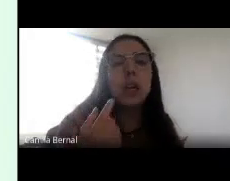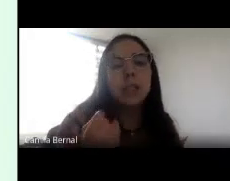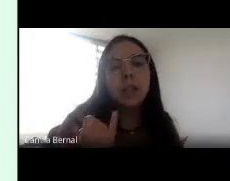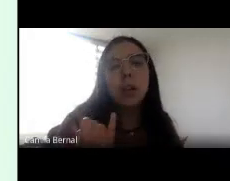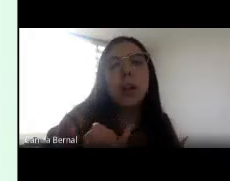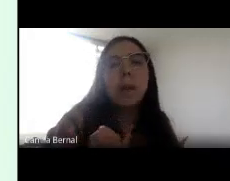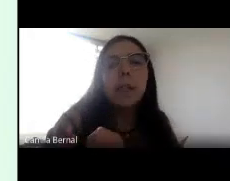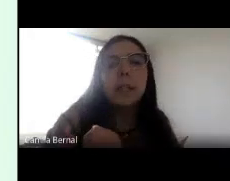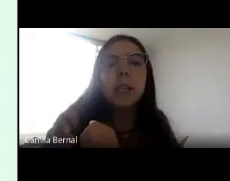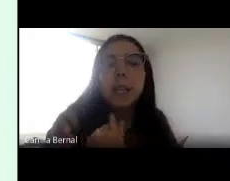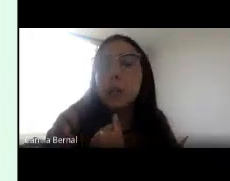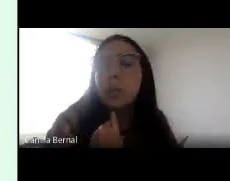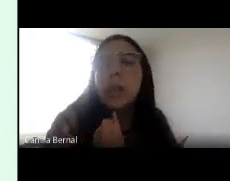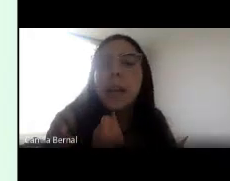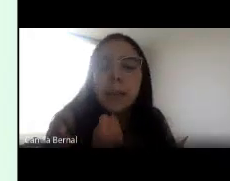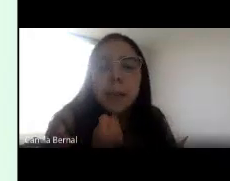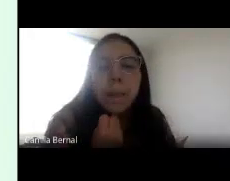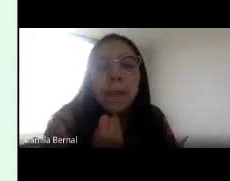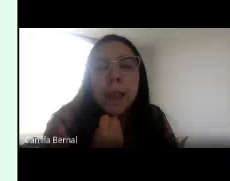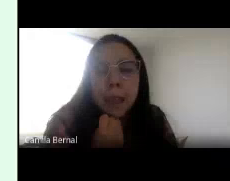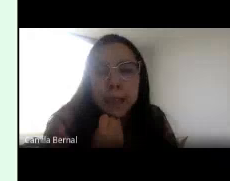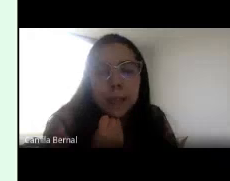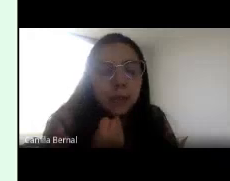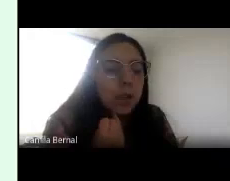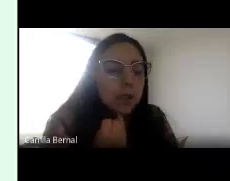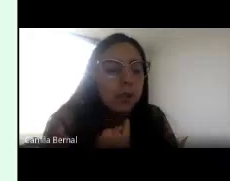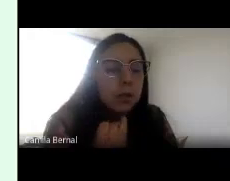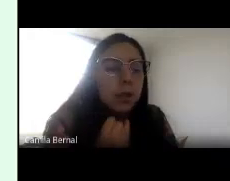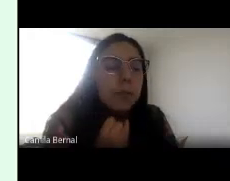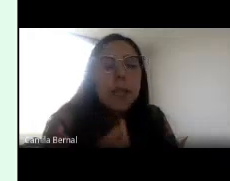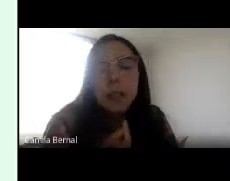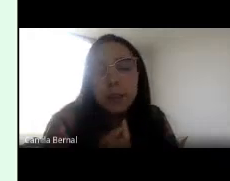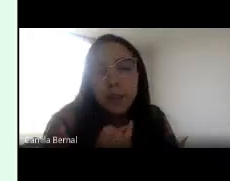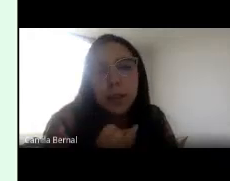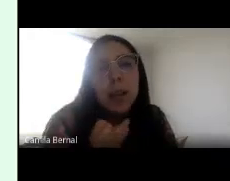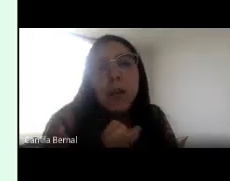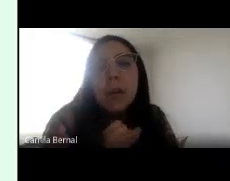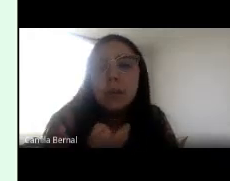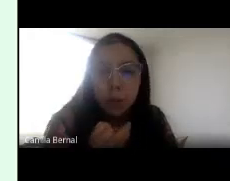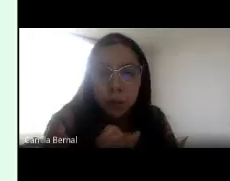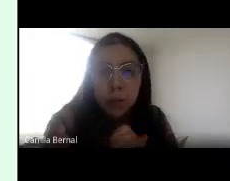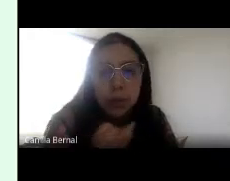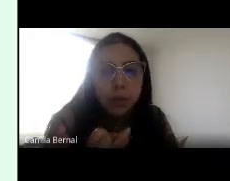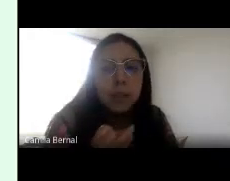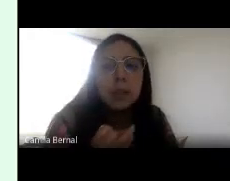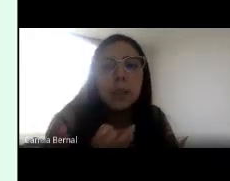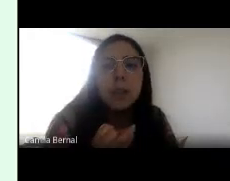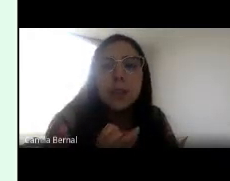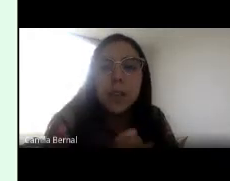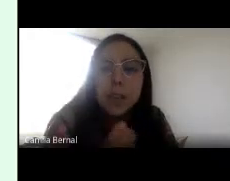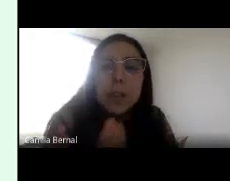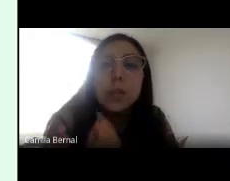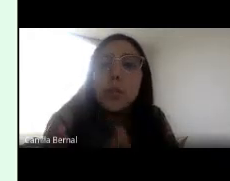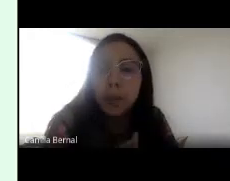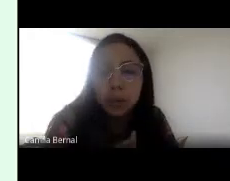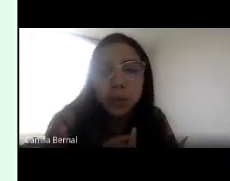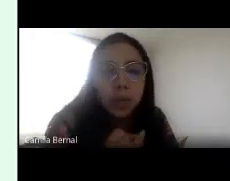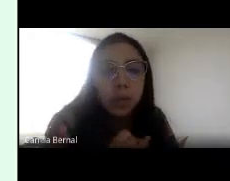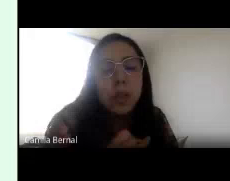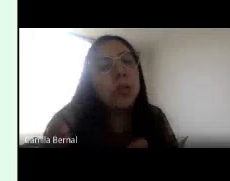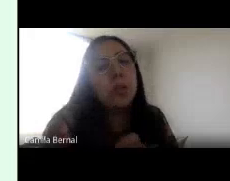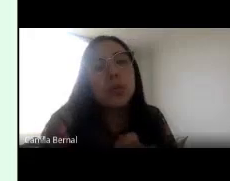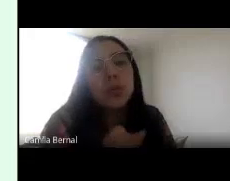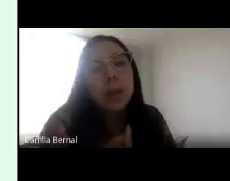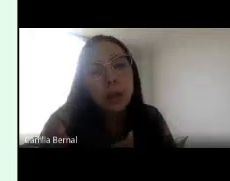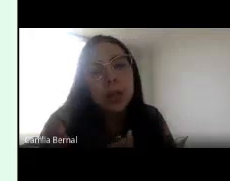Lo que es el color aparente y turbidez, esto se mide en laboratorio con diferentes instrumentos que